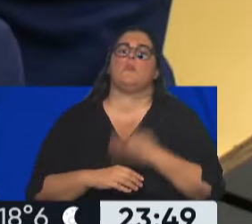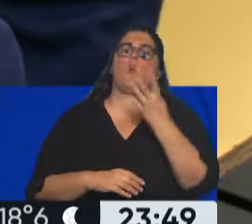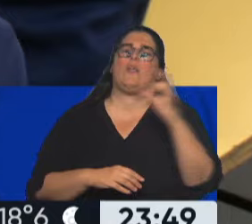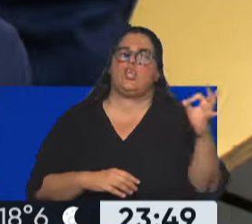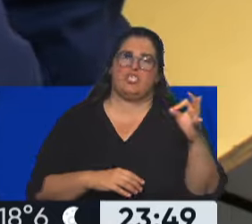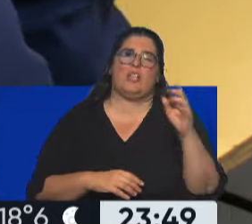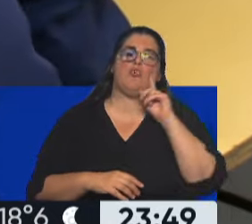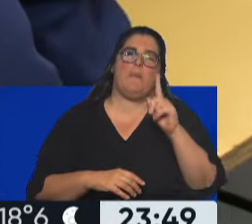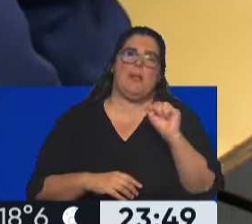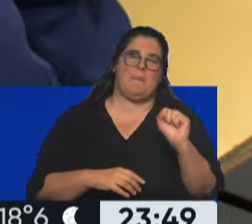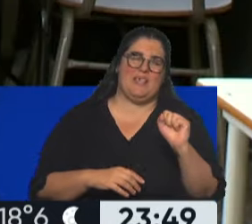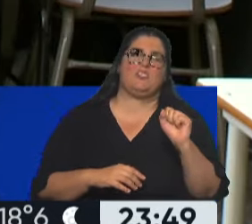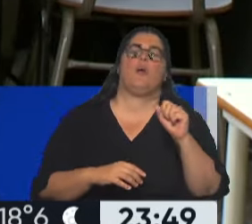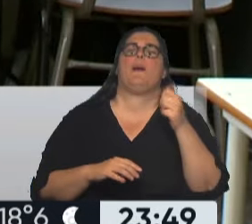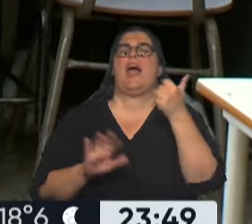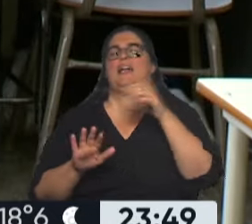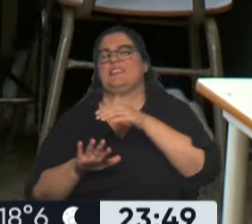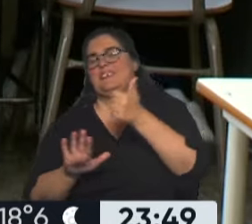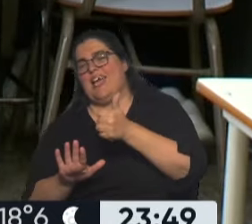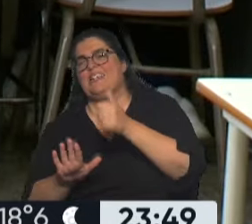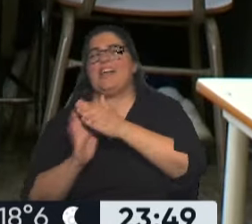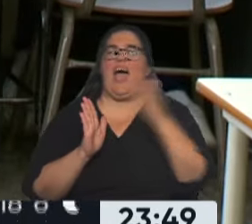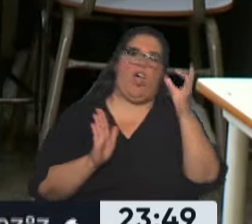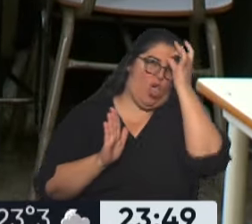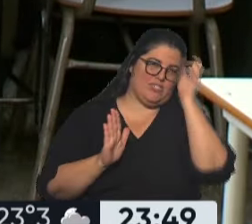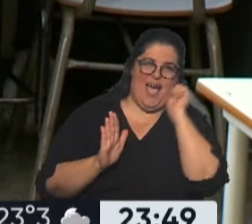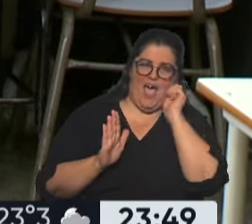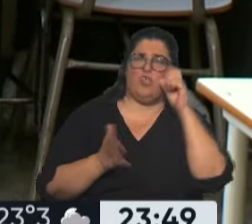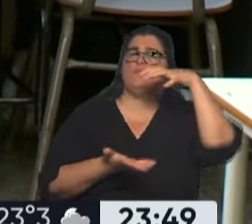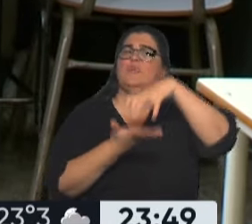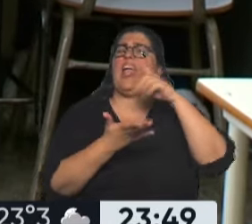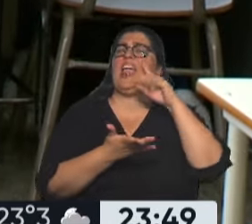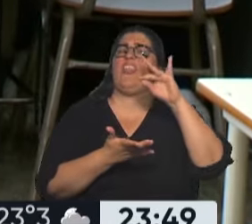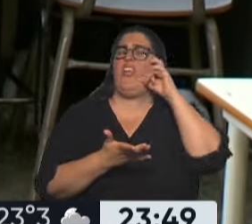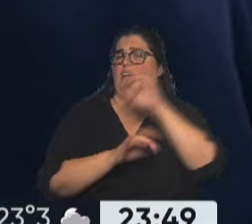436.261 para niños de 6 a 12 años, según el INDEC. Respecto